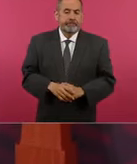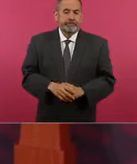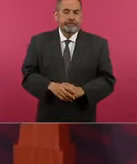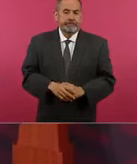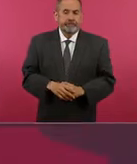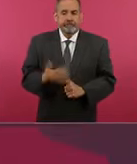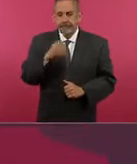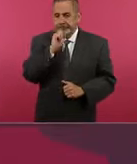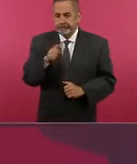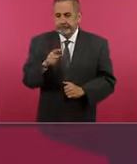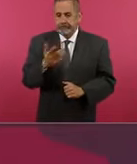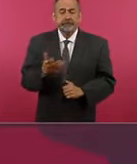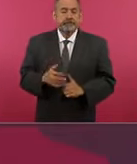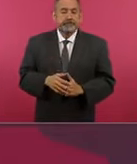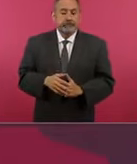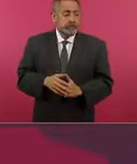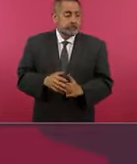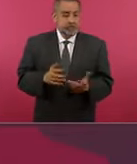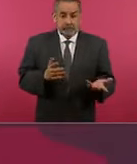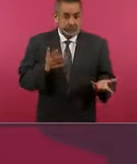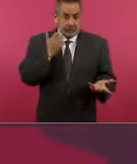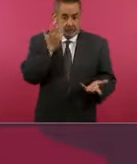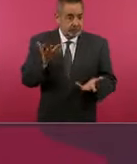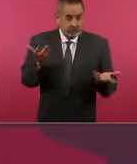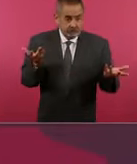¿Y qué quieren? ¿Que